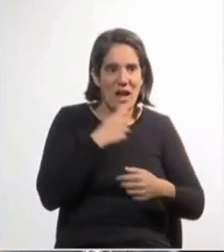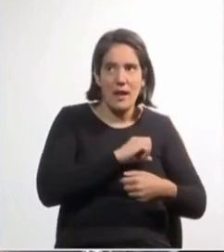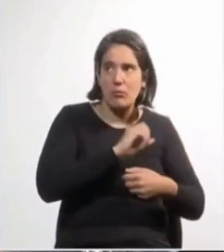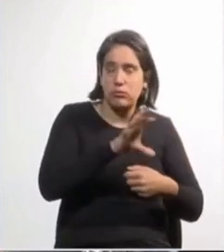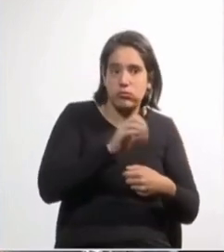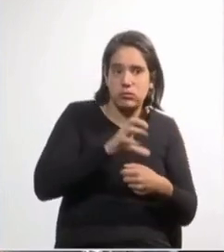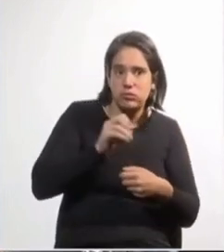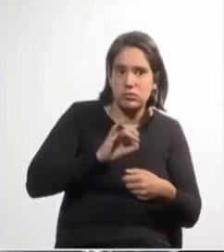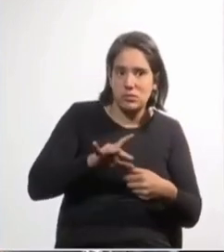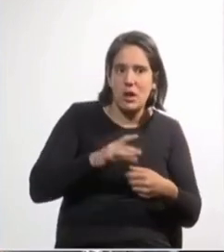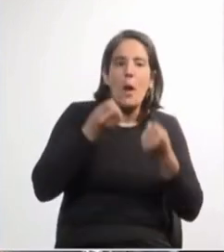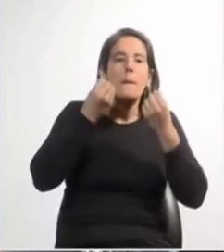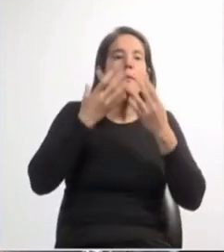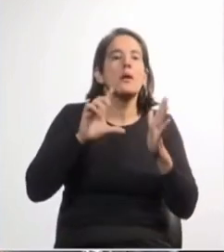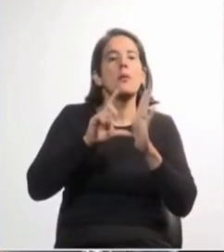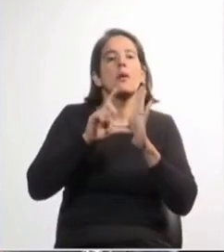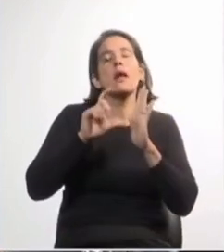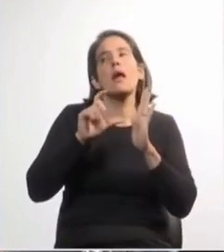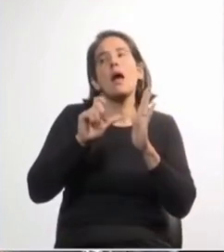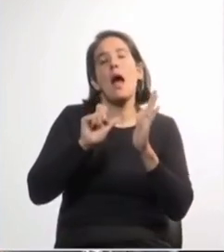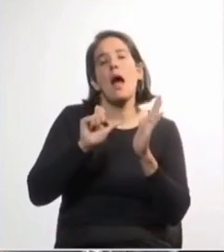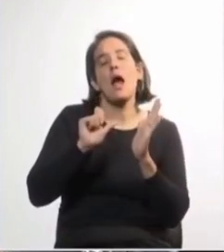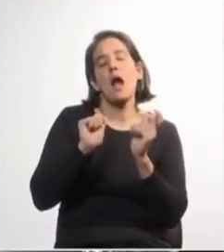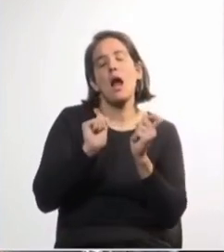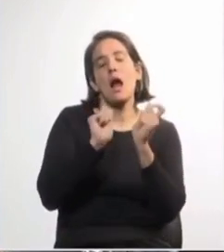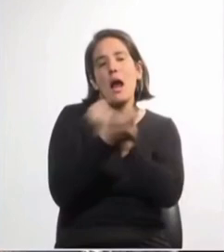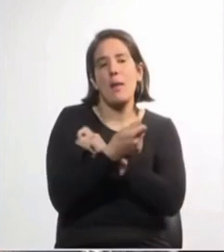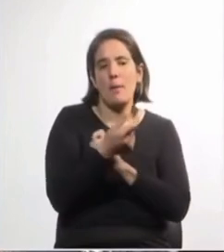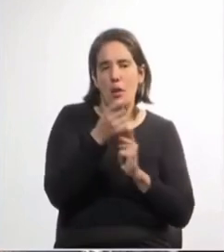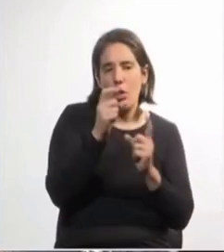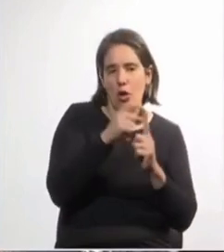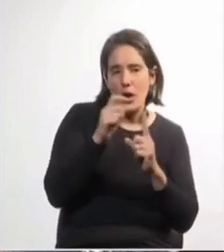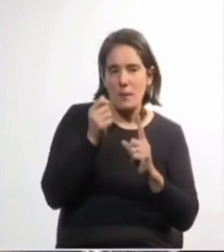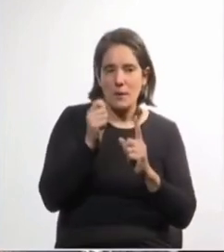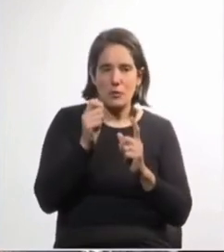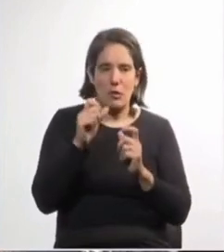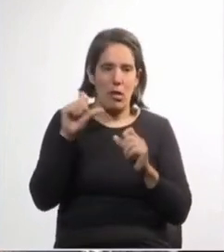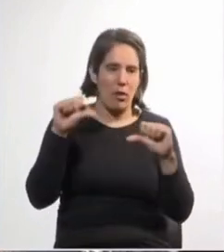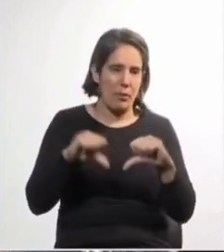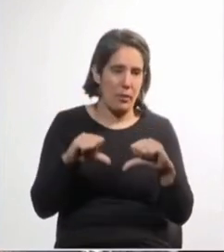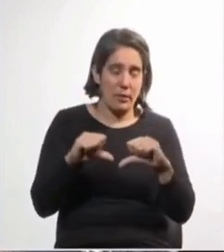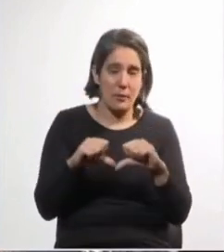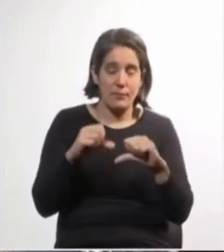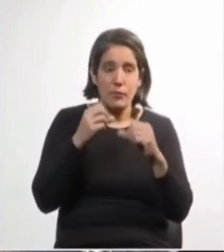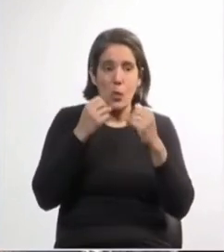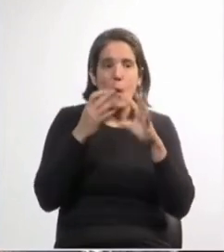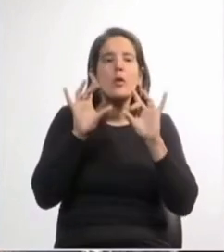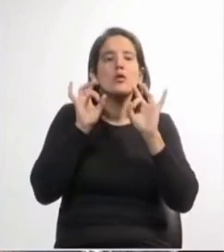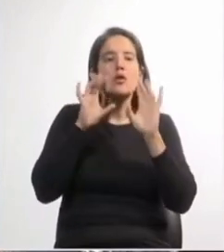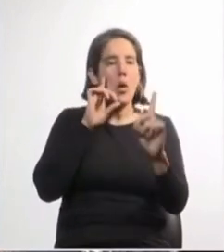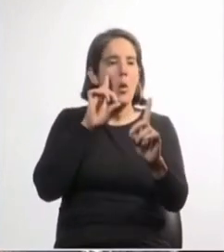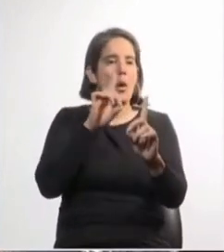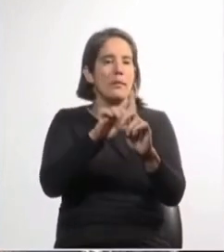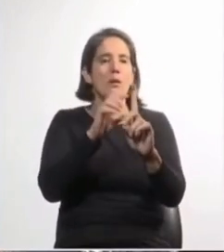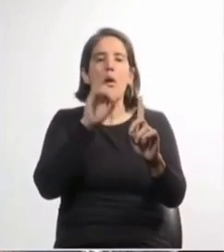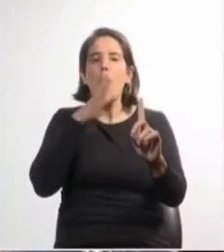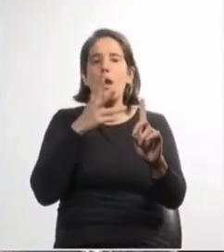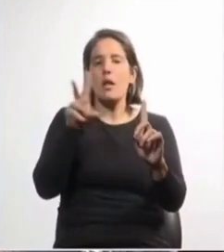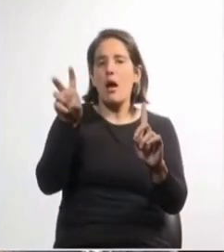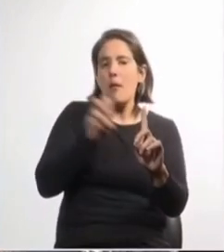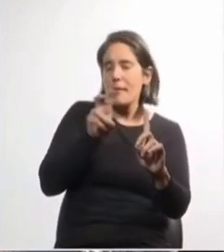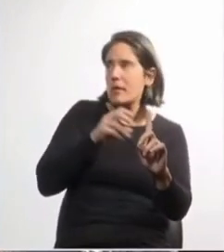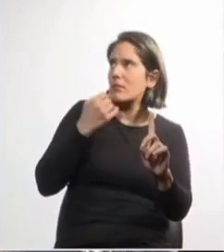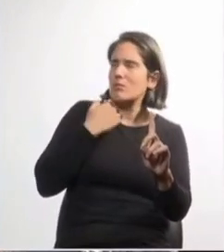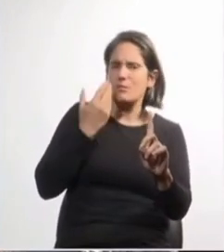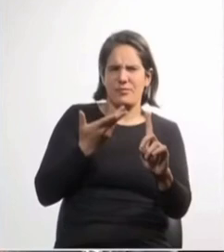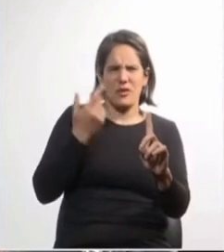impacto del atraso cambiario. Cuando se plantea que el Banco Central solo tiene que tener el objetivo inflacionario, me